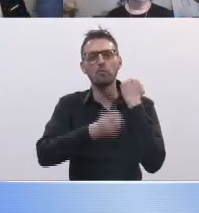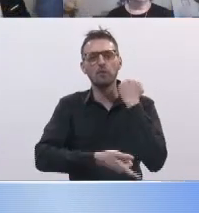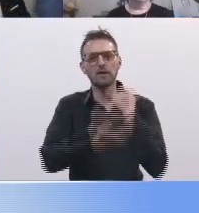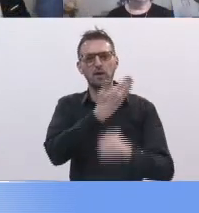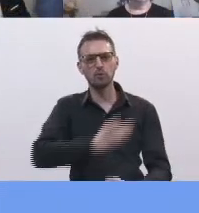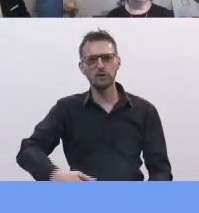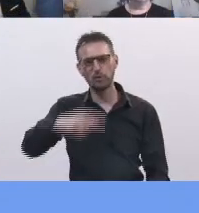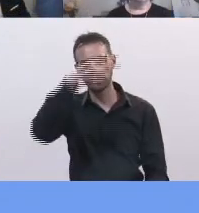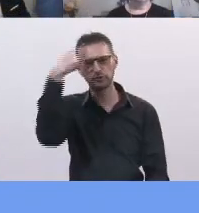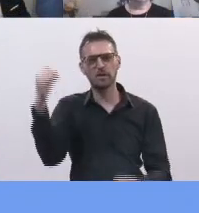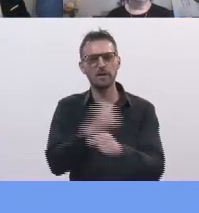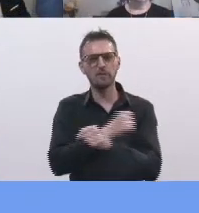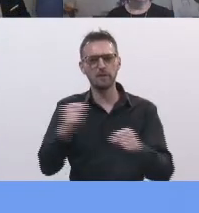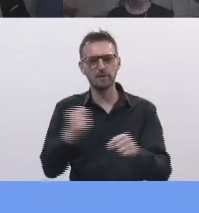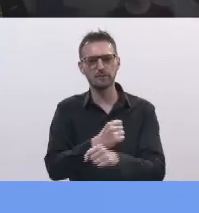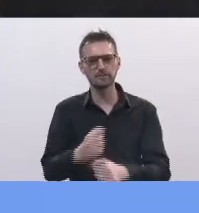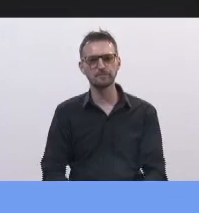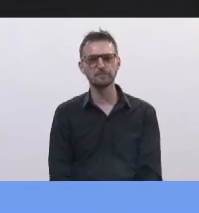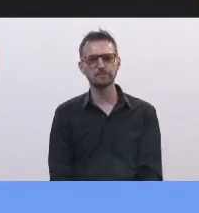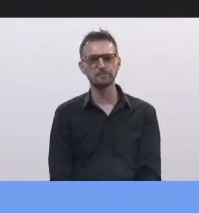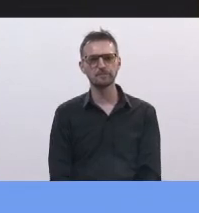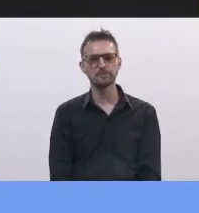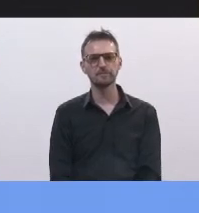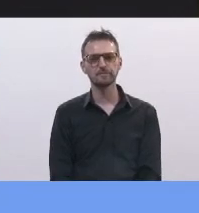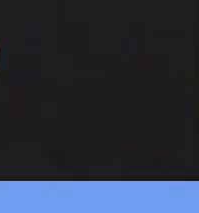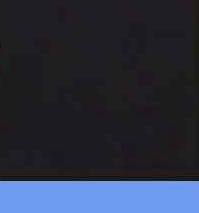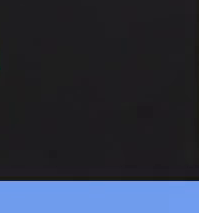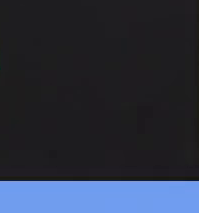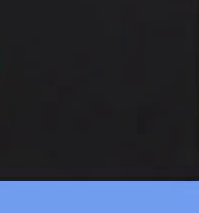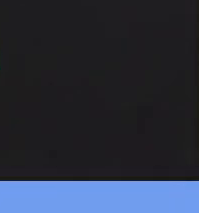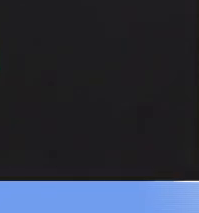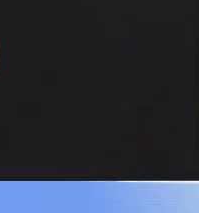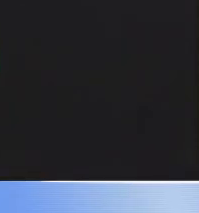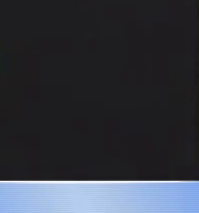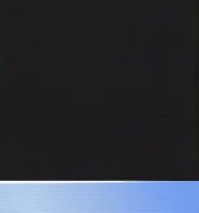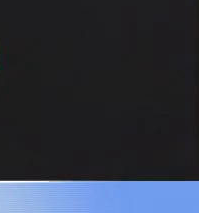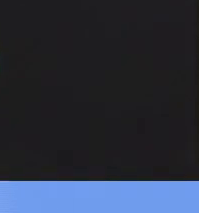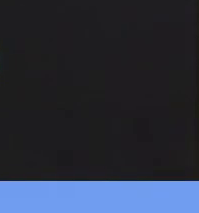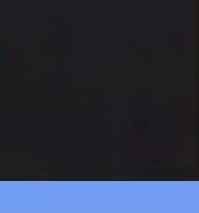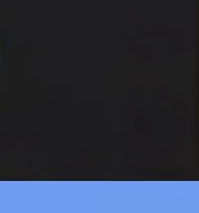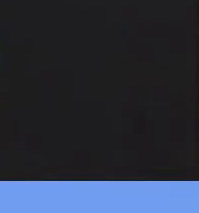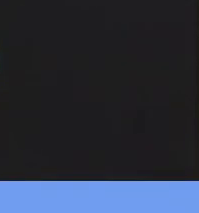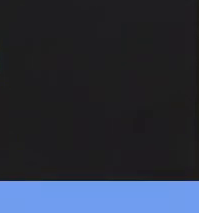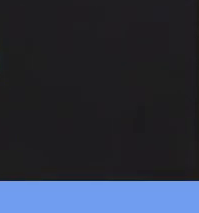Ejecutivo Nacional. Corresponde poner a consideración la orden del día que por